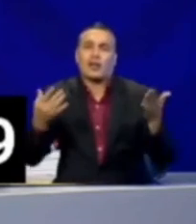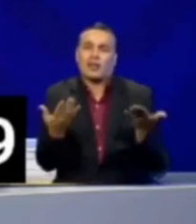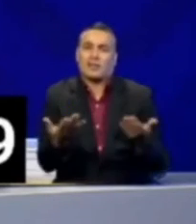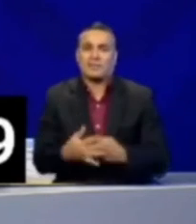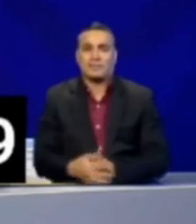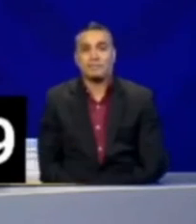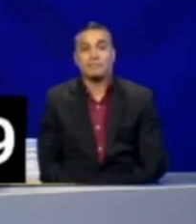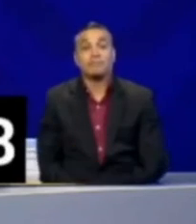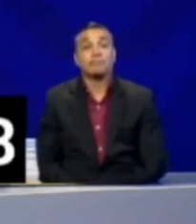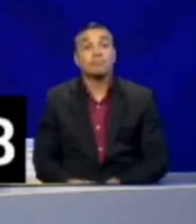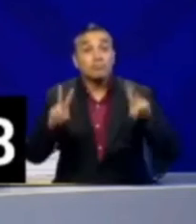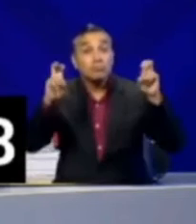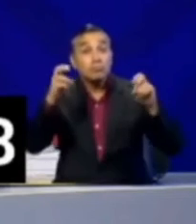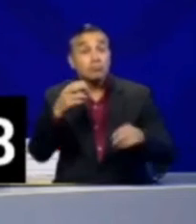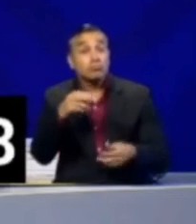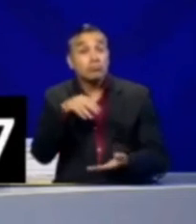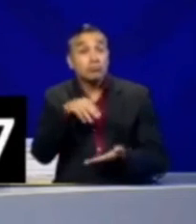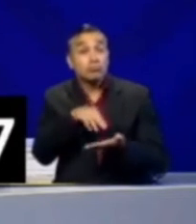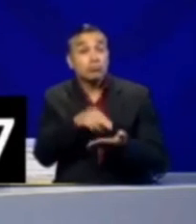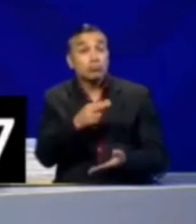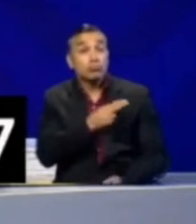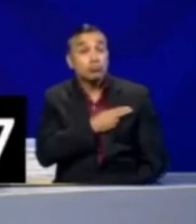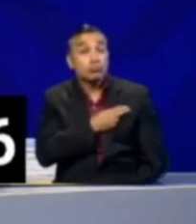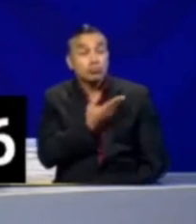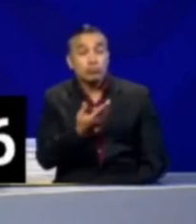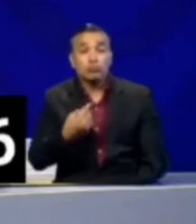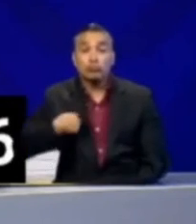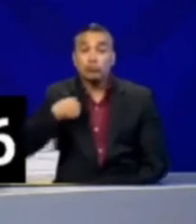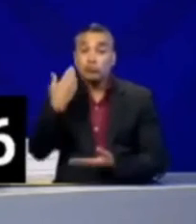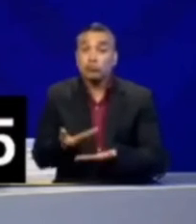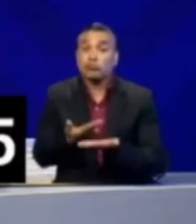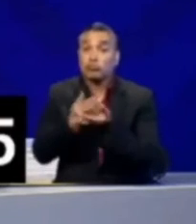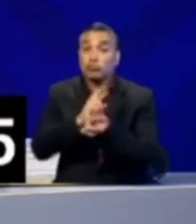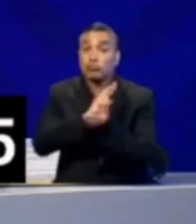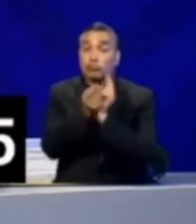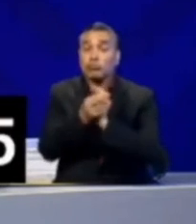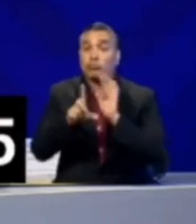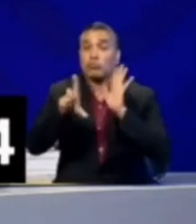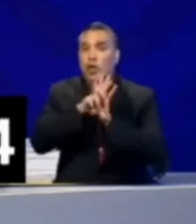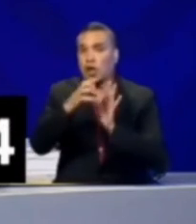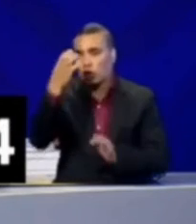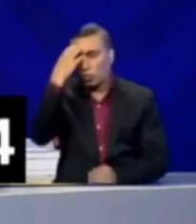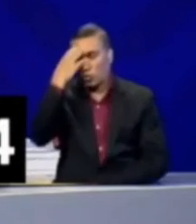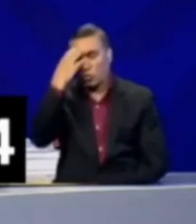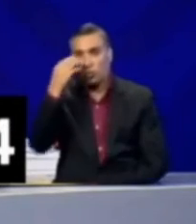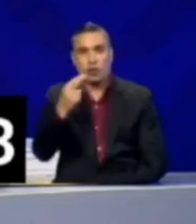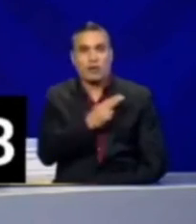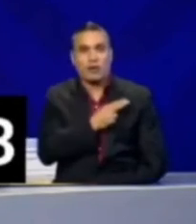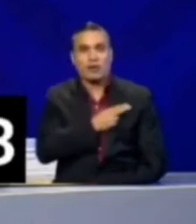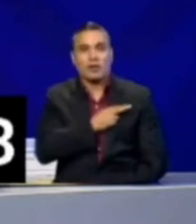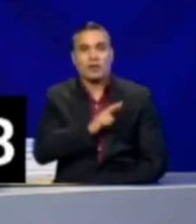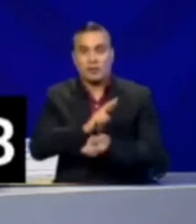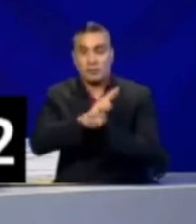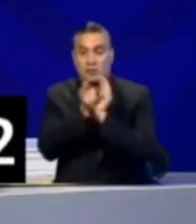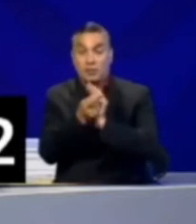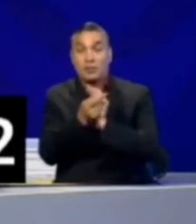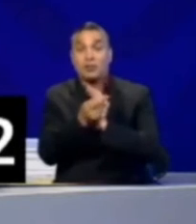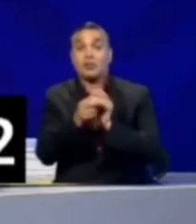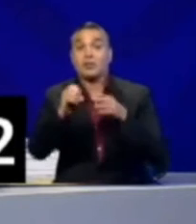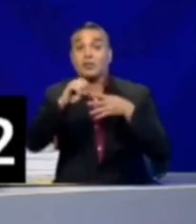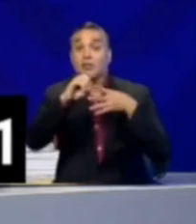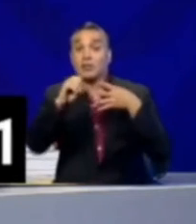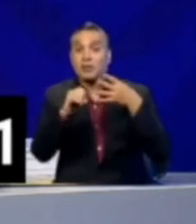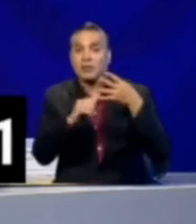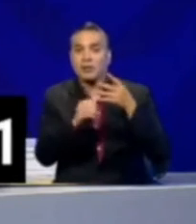tecnológica. Respecto a la educación superior, planteamos la reforma de la Ley de Educación Superior, reformar la CNESID